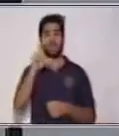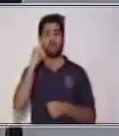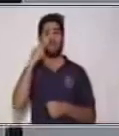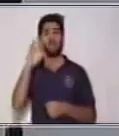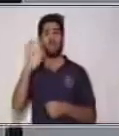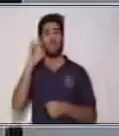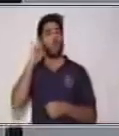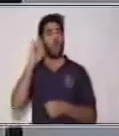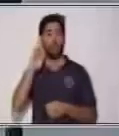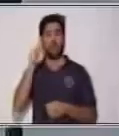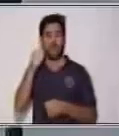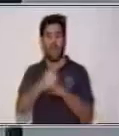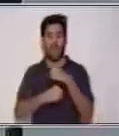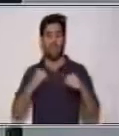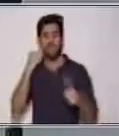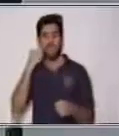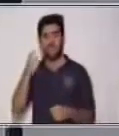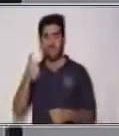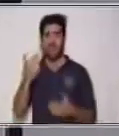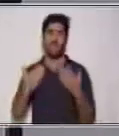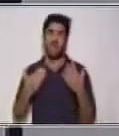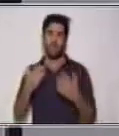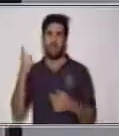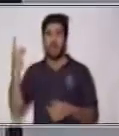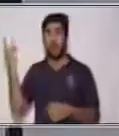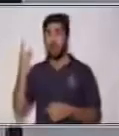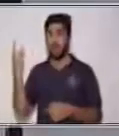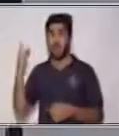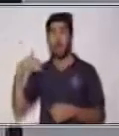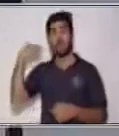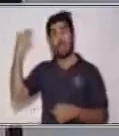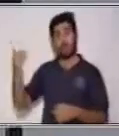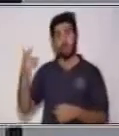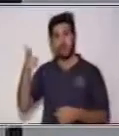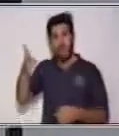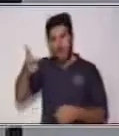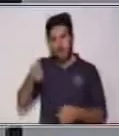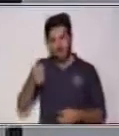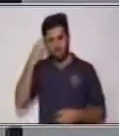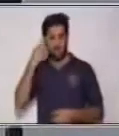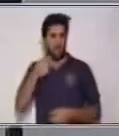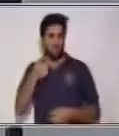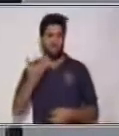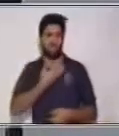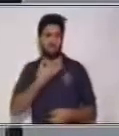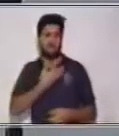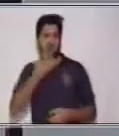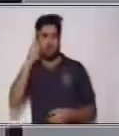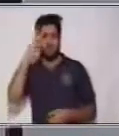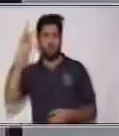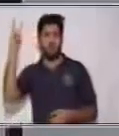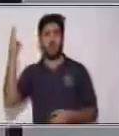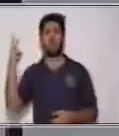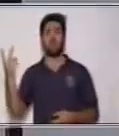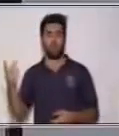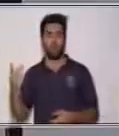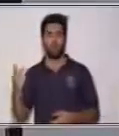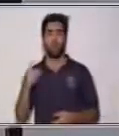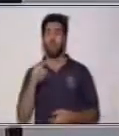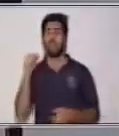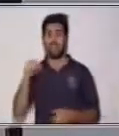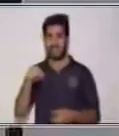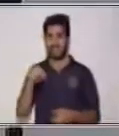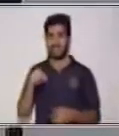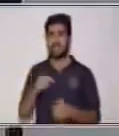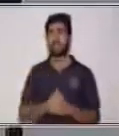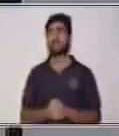no, puede pensar el licenciado o licenciada que usted se sacó de la manga la información. O sea, se la inventó, podríamos decir